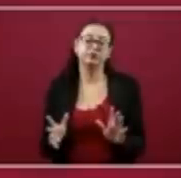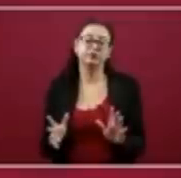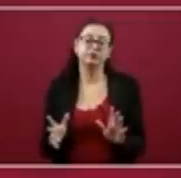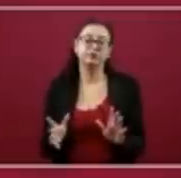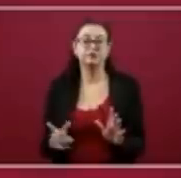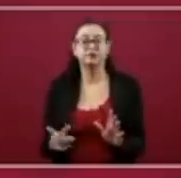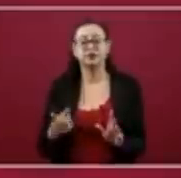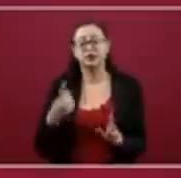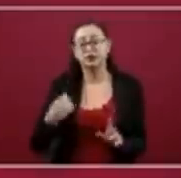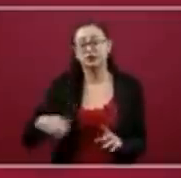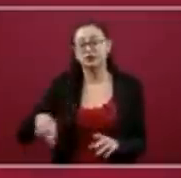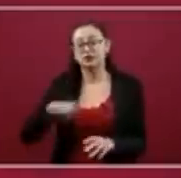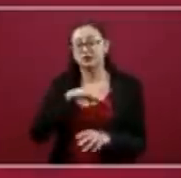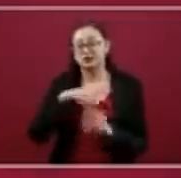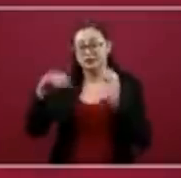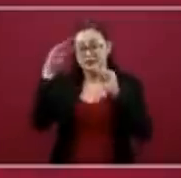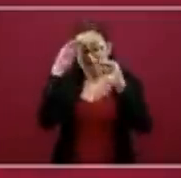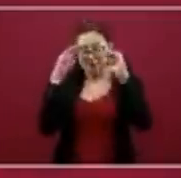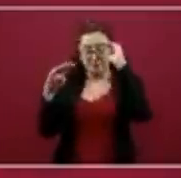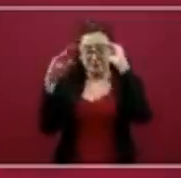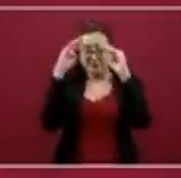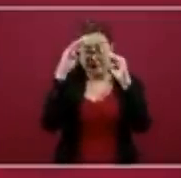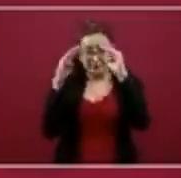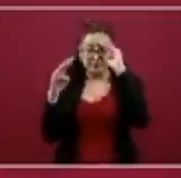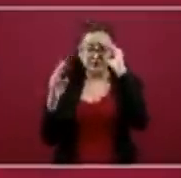hacer un análisis con